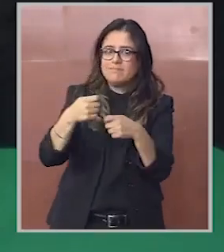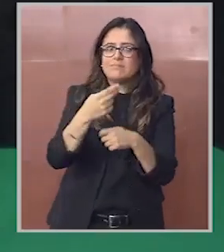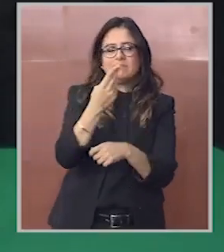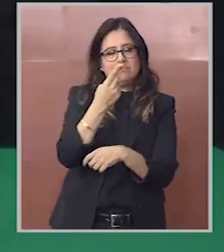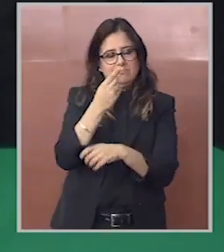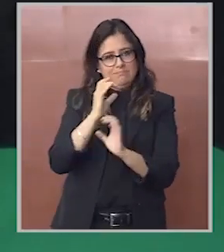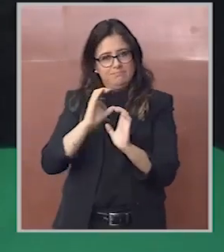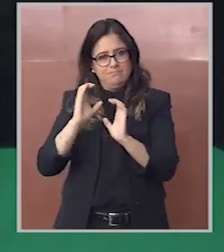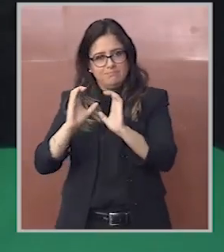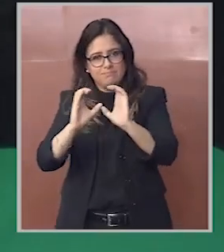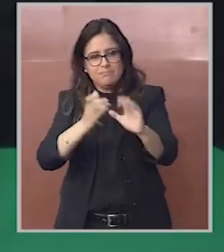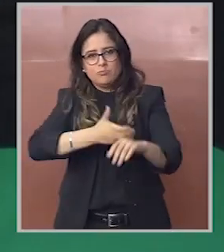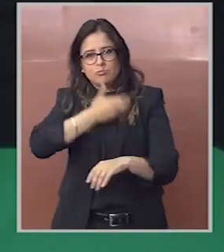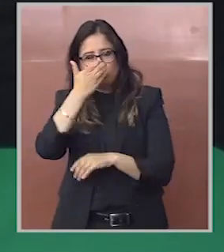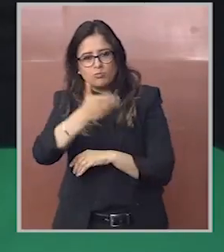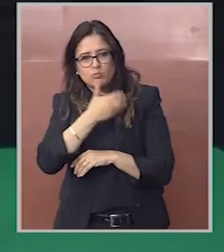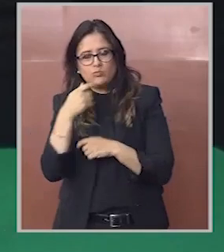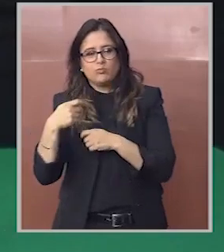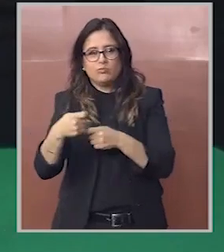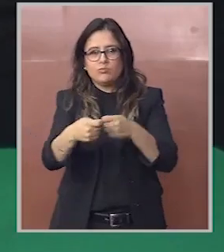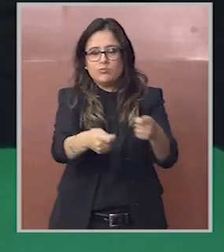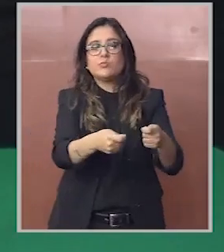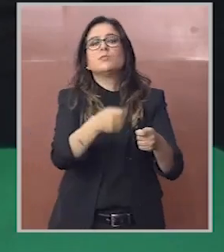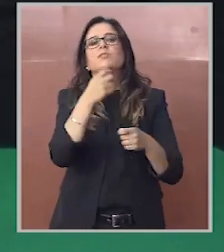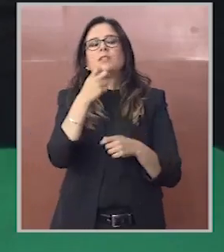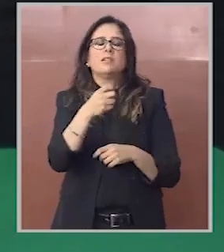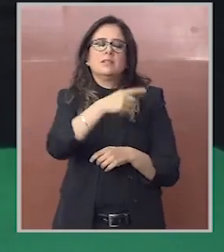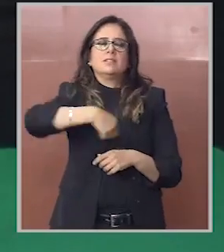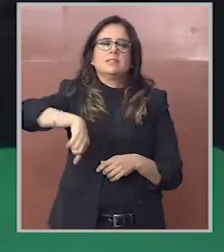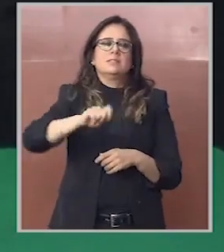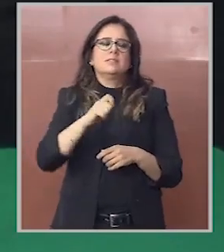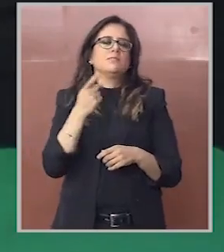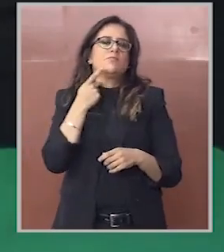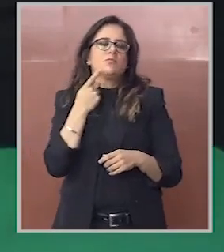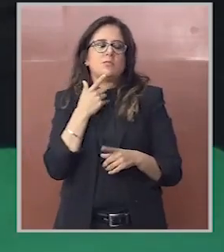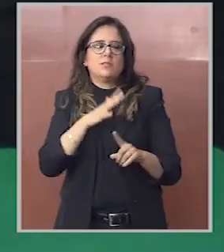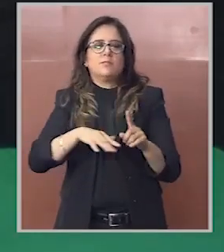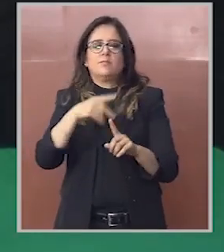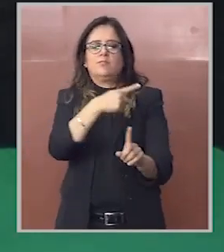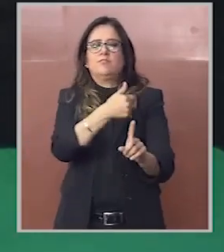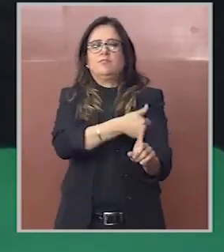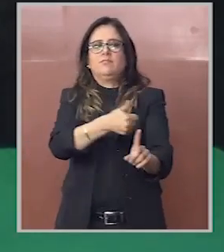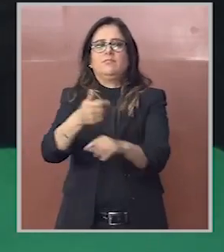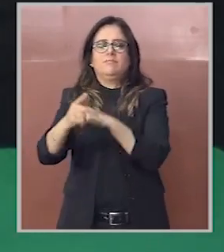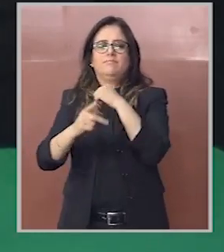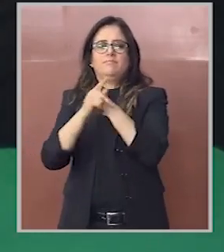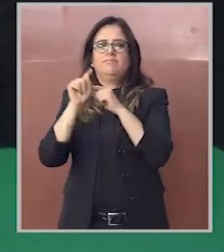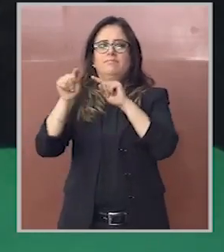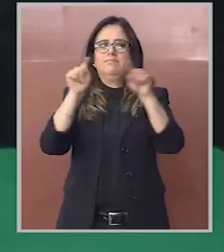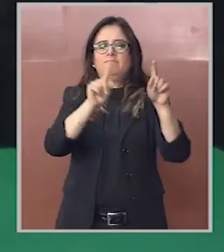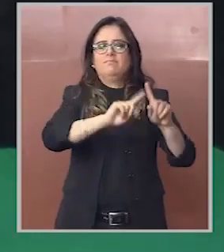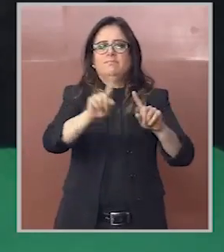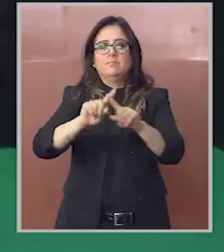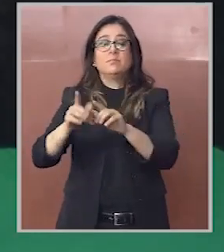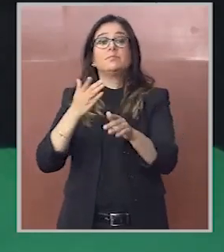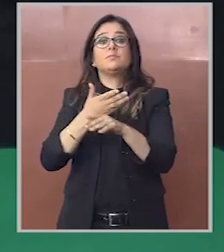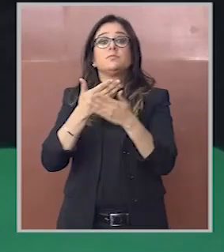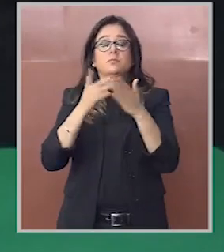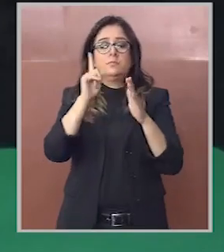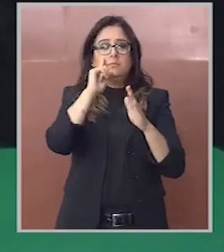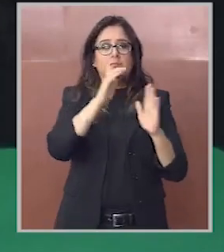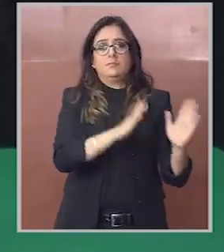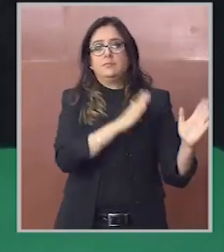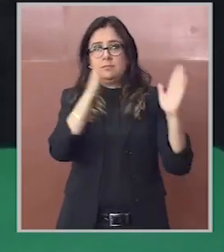vida política de sus países en la siguiente lámina sol ente quiero hacer una referencia muy breve aquí lo